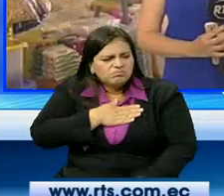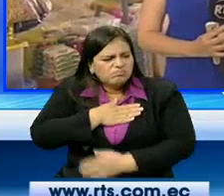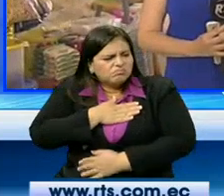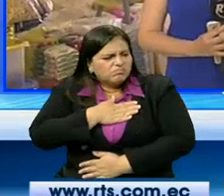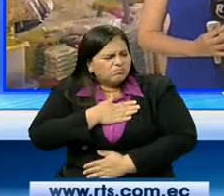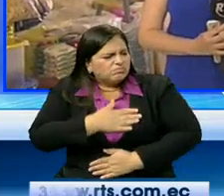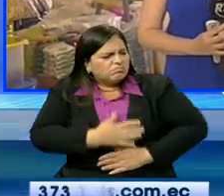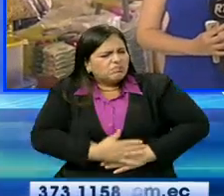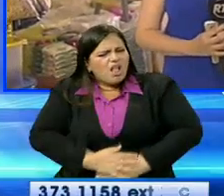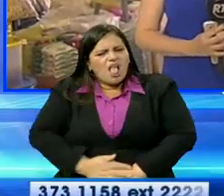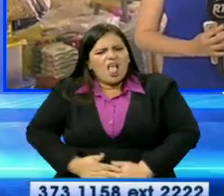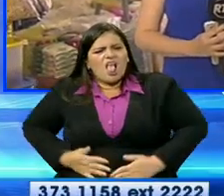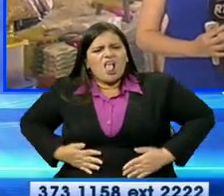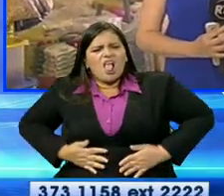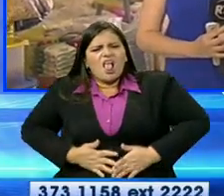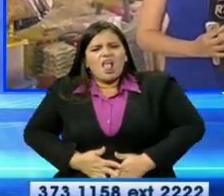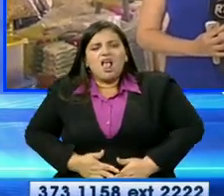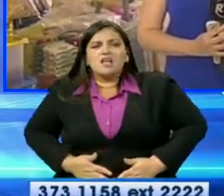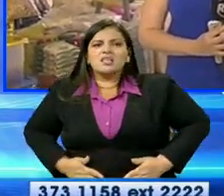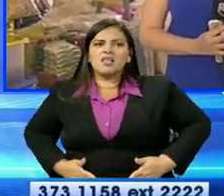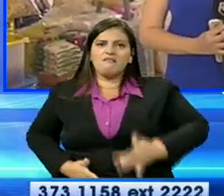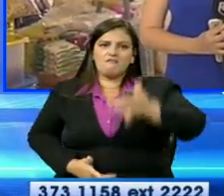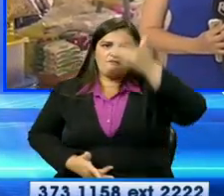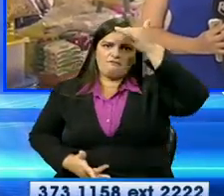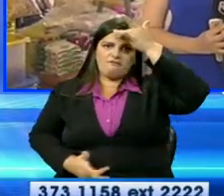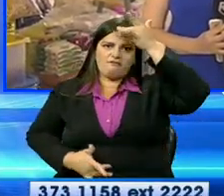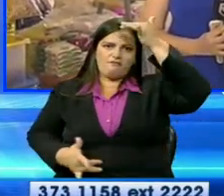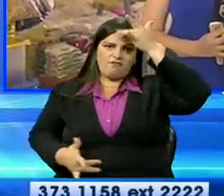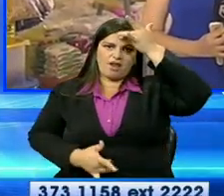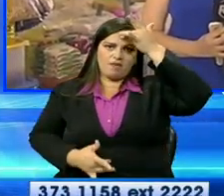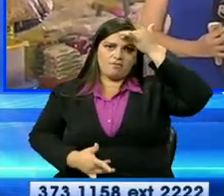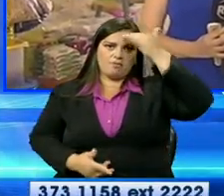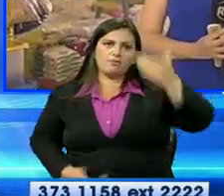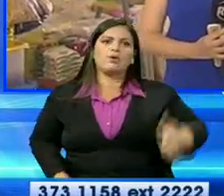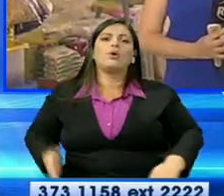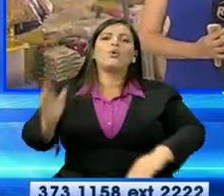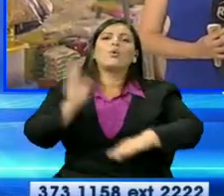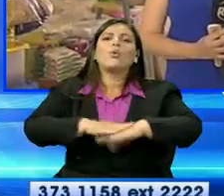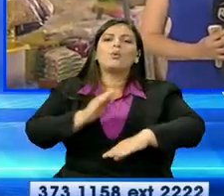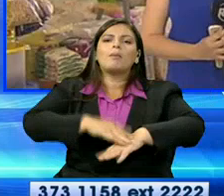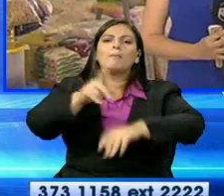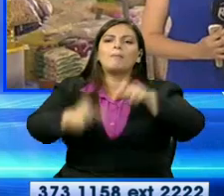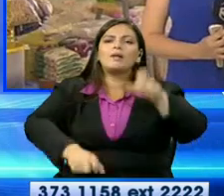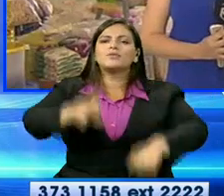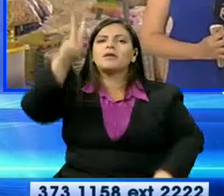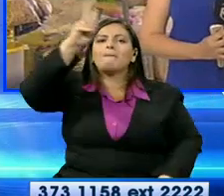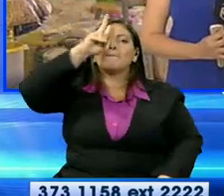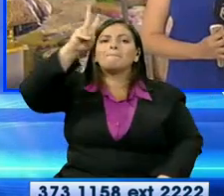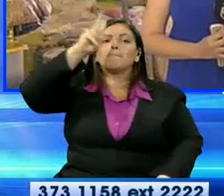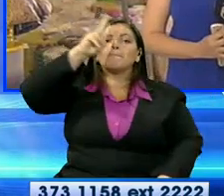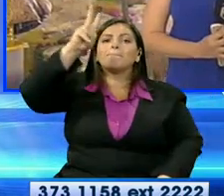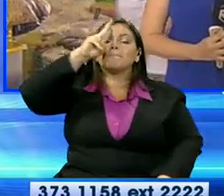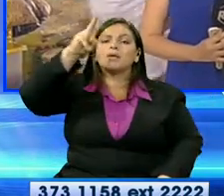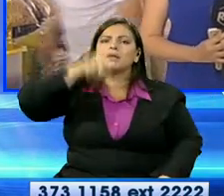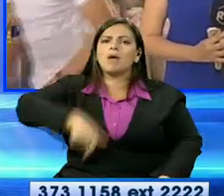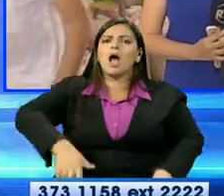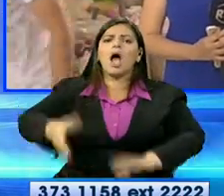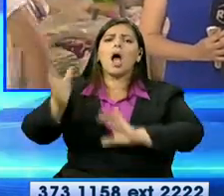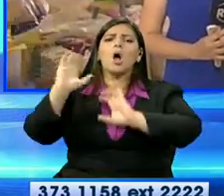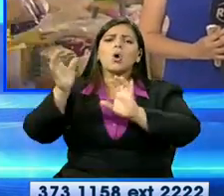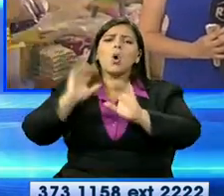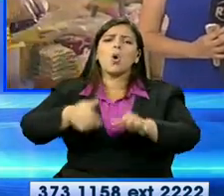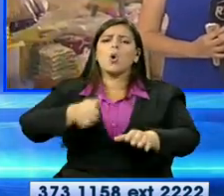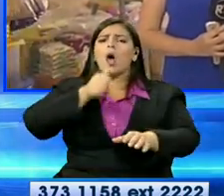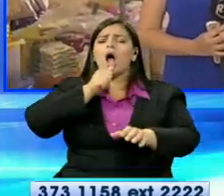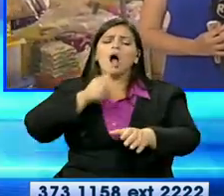de una. ¿Sabe usted qué calidad de agua está? Y las autoridades sabrán las autoridades. Pregunto, ¿sabrán